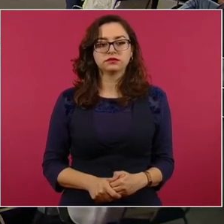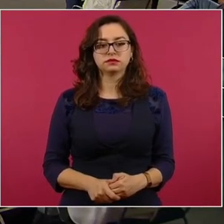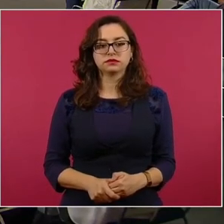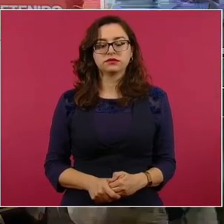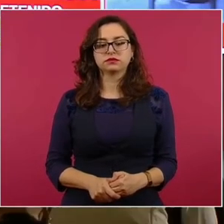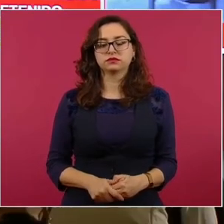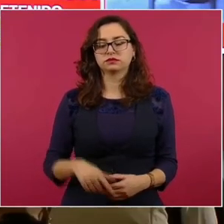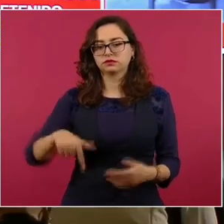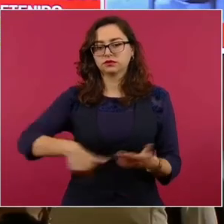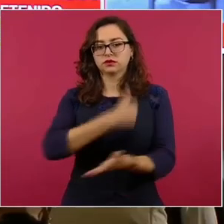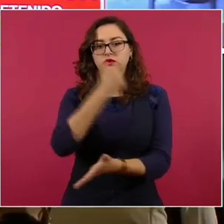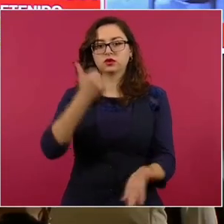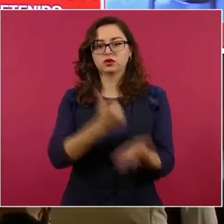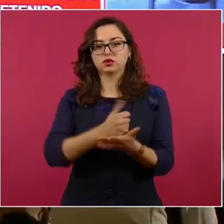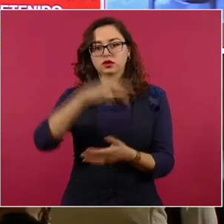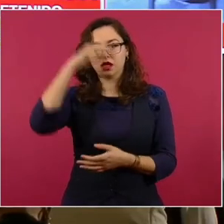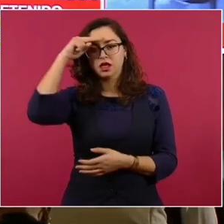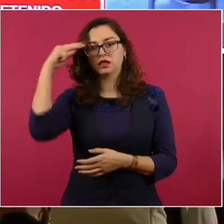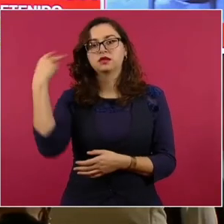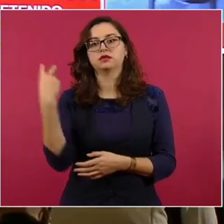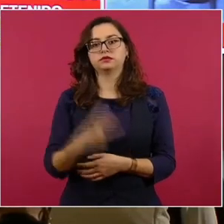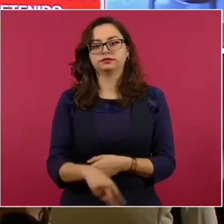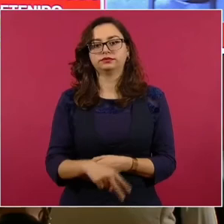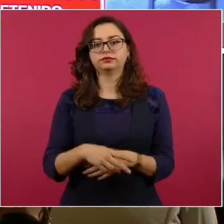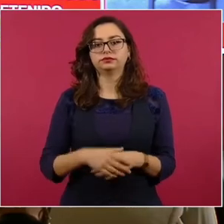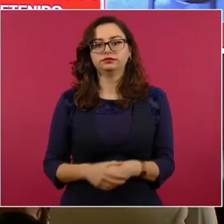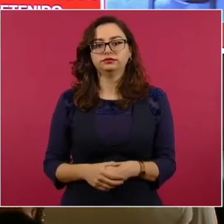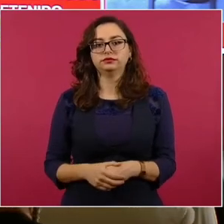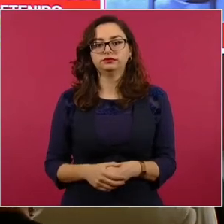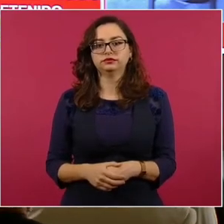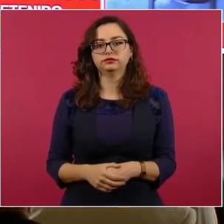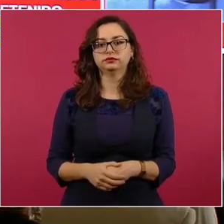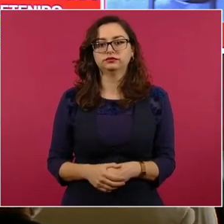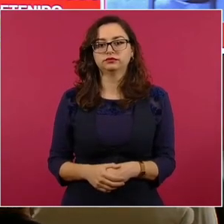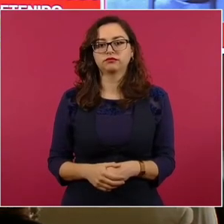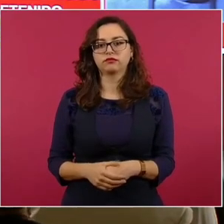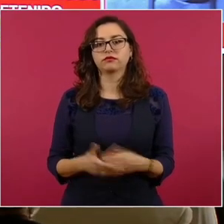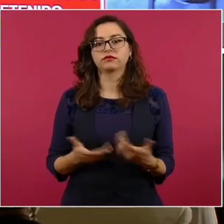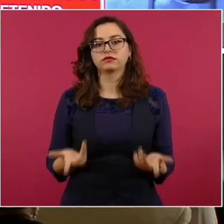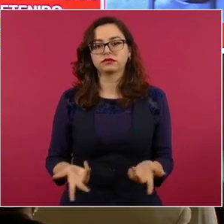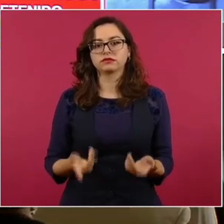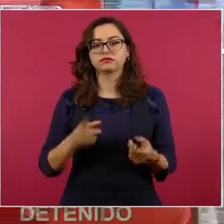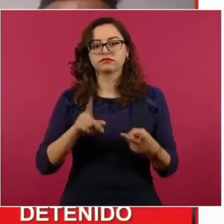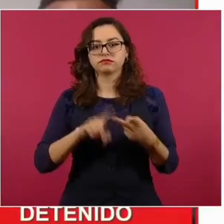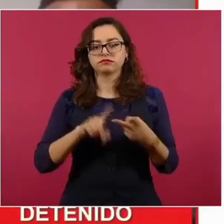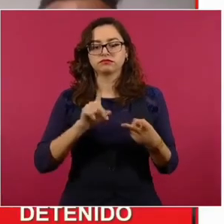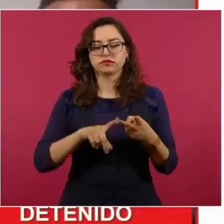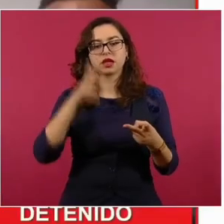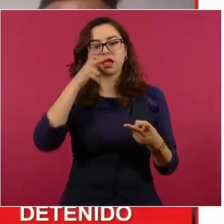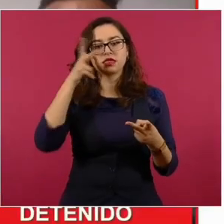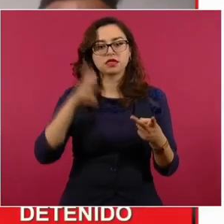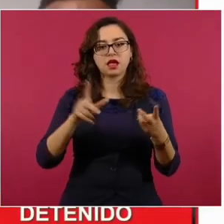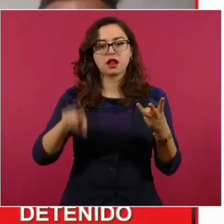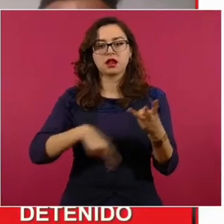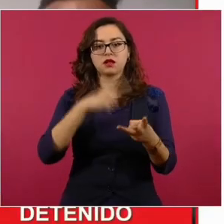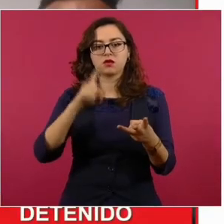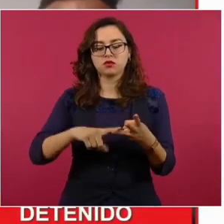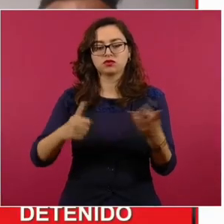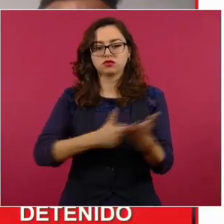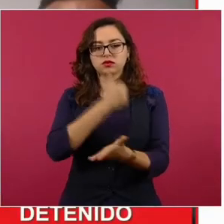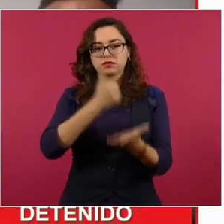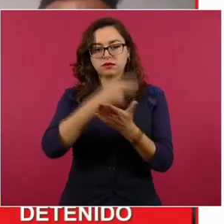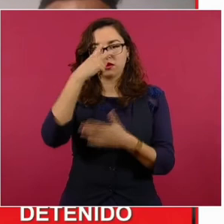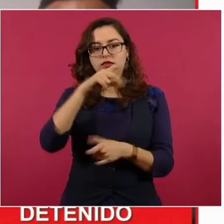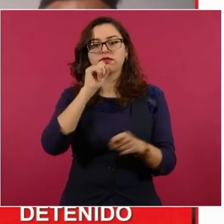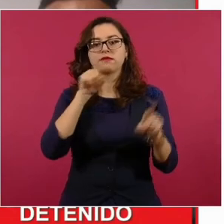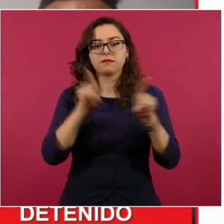de México, en coordinación con la UEX de Hidalgo y la Secretaría de Seguridad Ciudadana de la Ciudad de México, lograron la